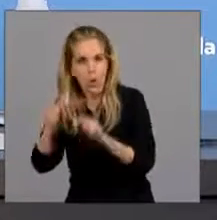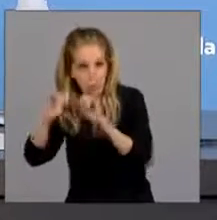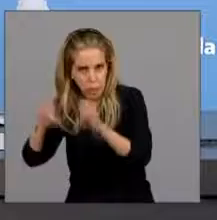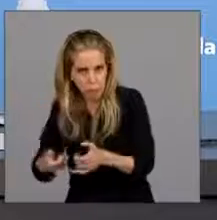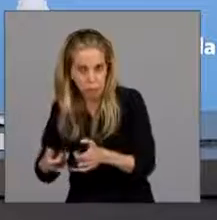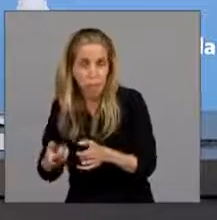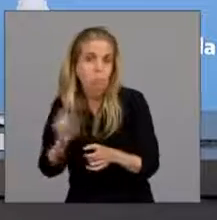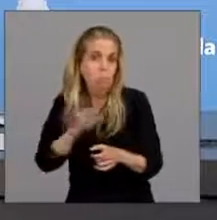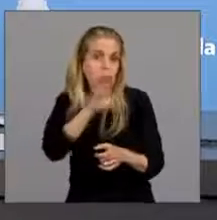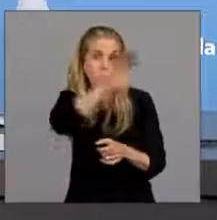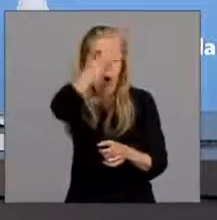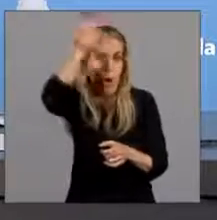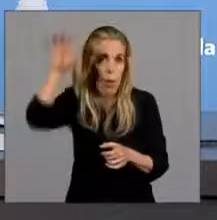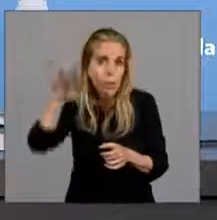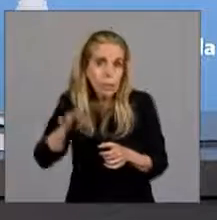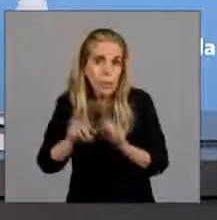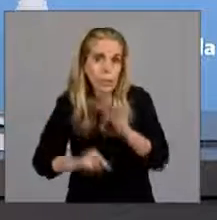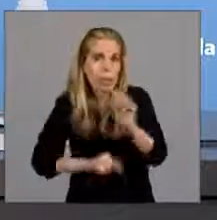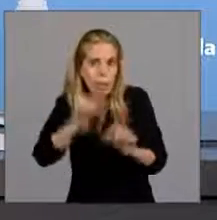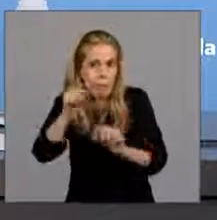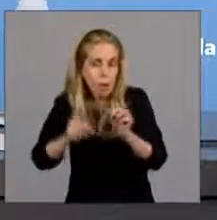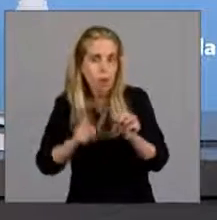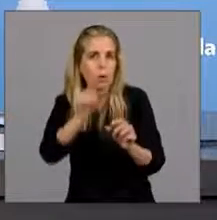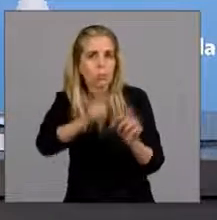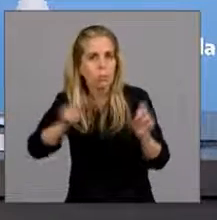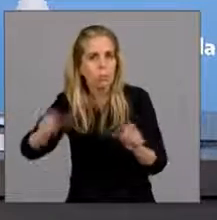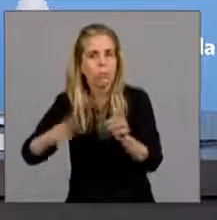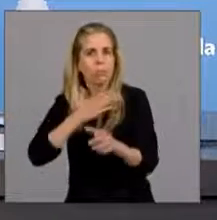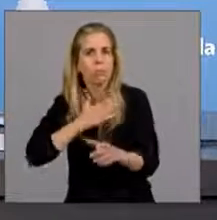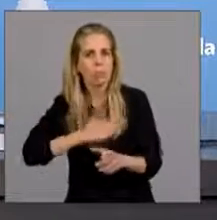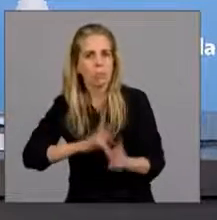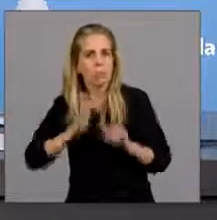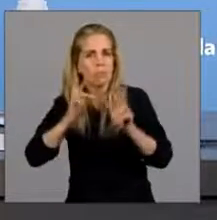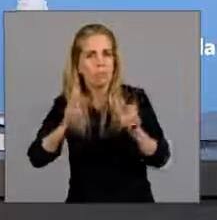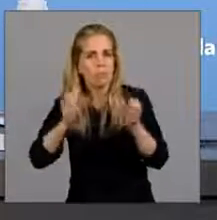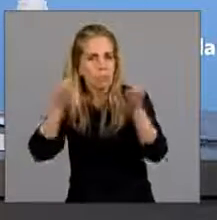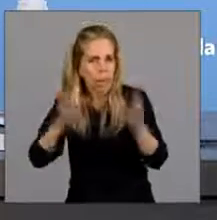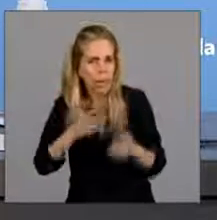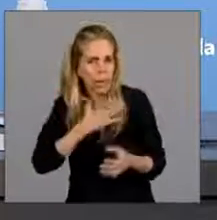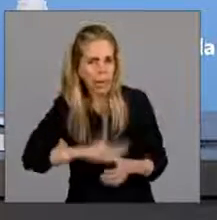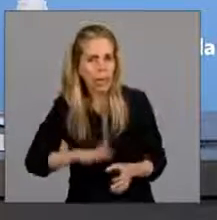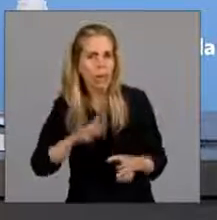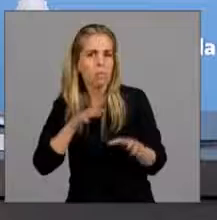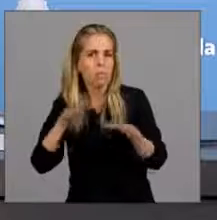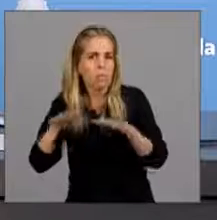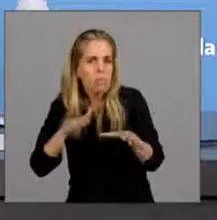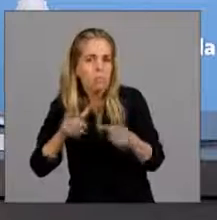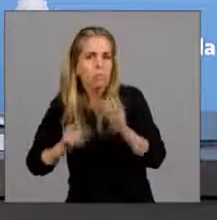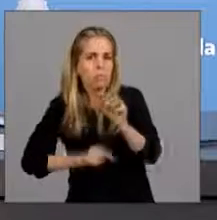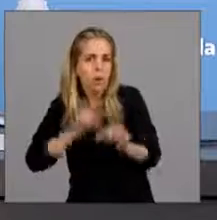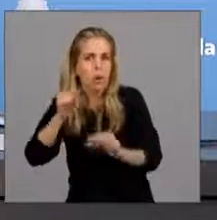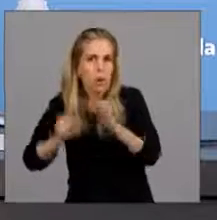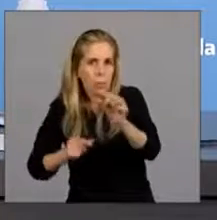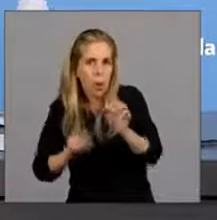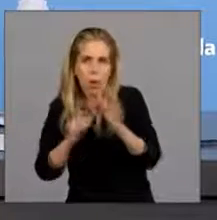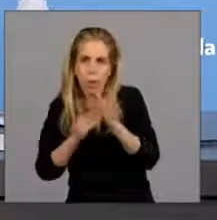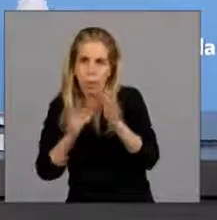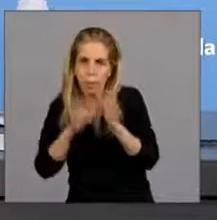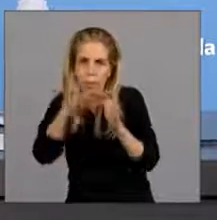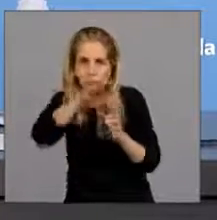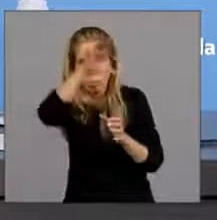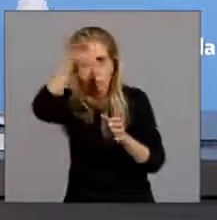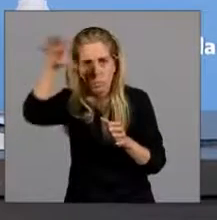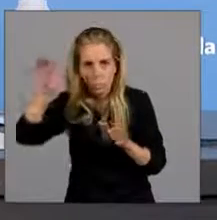en el resto del país poder dar tranquilidad de mayor movimiento en los distritos. La apertura se